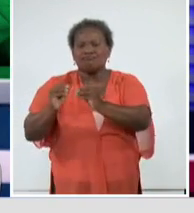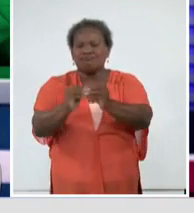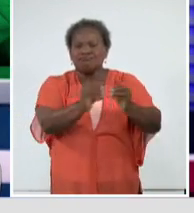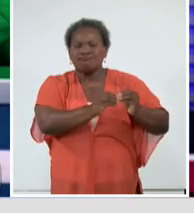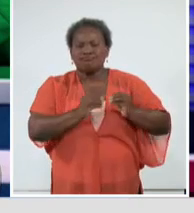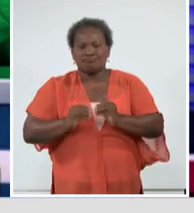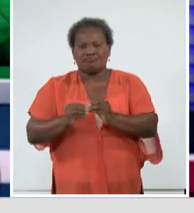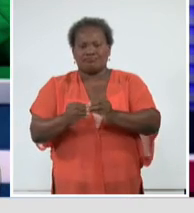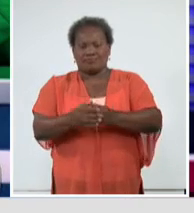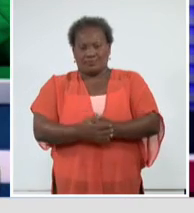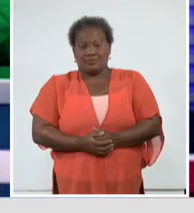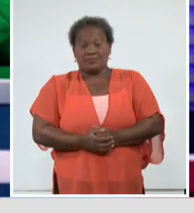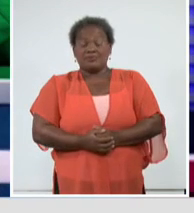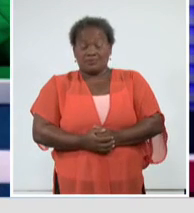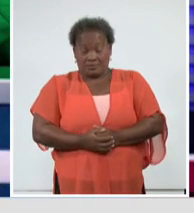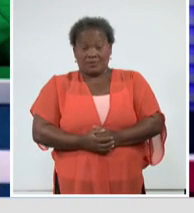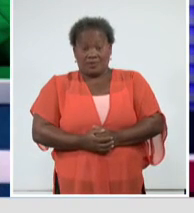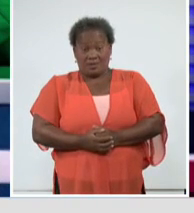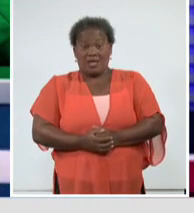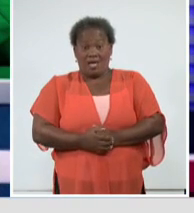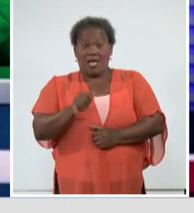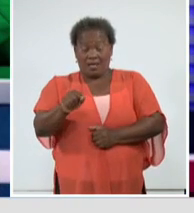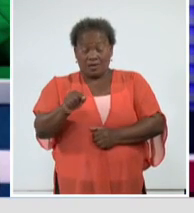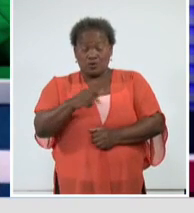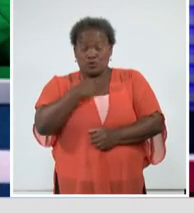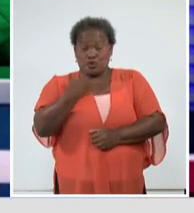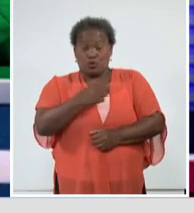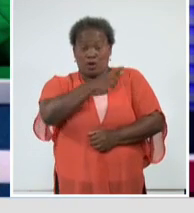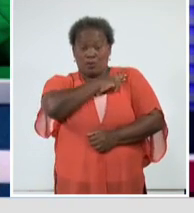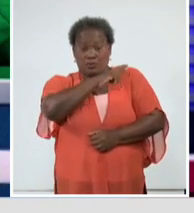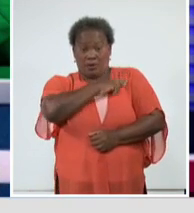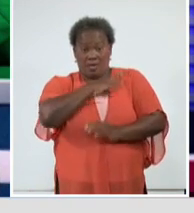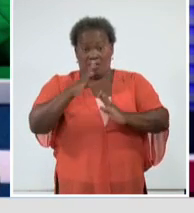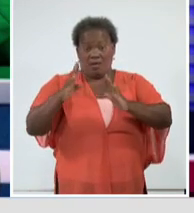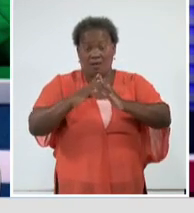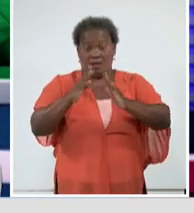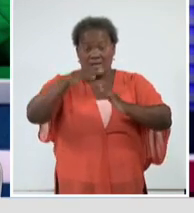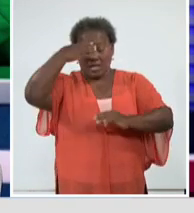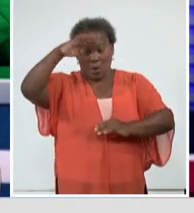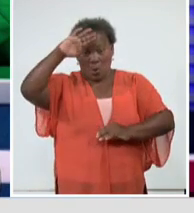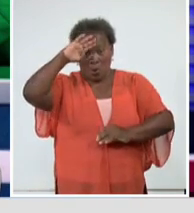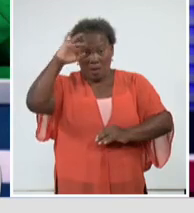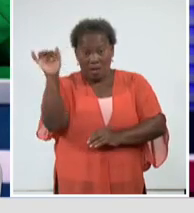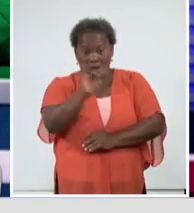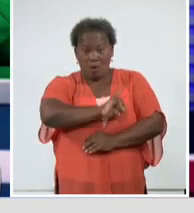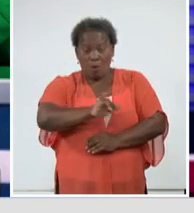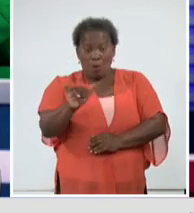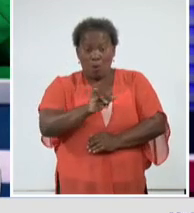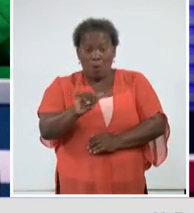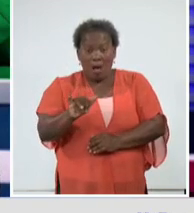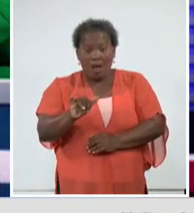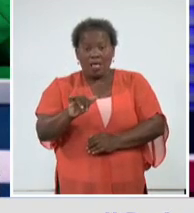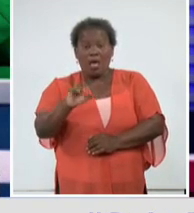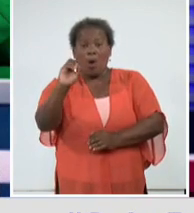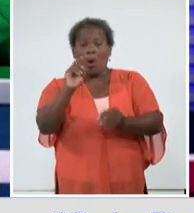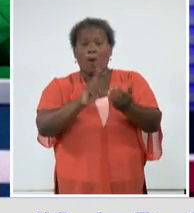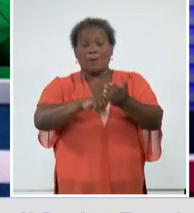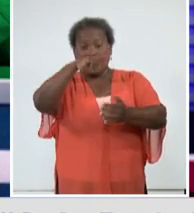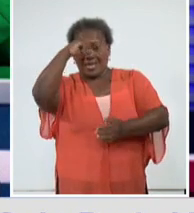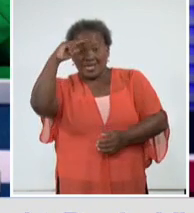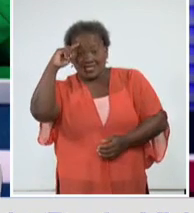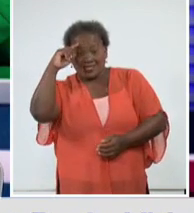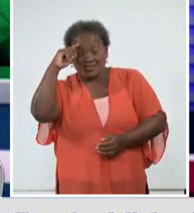esa manera, pues tenemos la tarea de decir, los hogares cubanos tienen que convertirse, según el llamado de la OPS, de la UNICEF, de la Organización